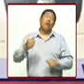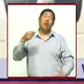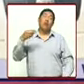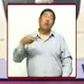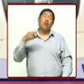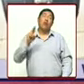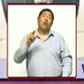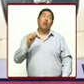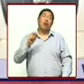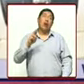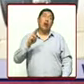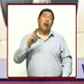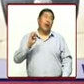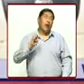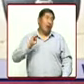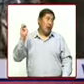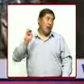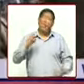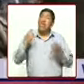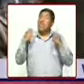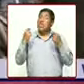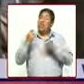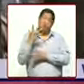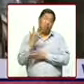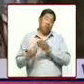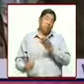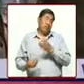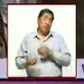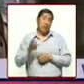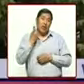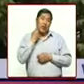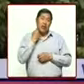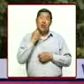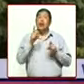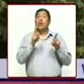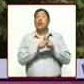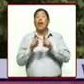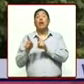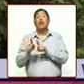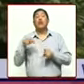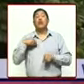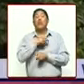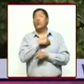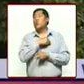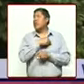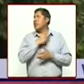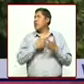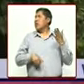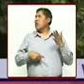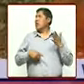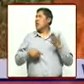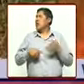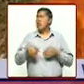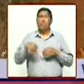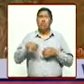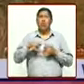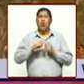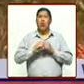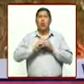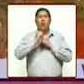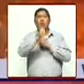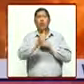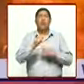ya entrar ahí a poder apagar, porque está ardiendo eso hace rato, y también queremos entrar a lo que es San Borjita, La